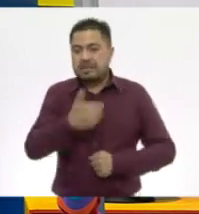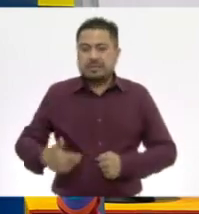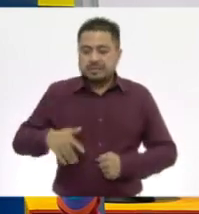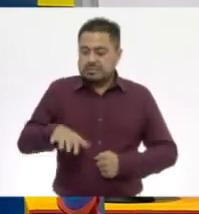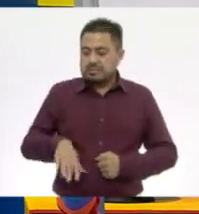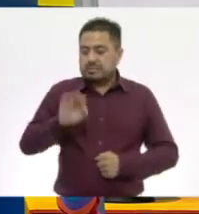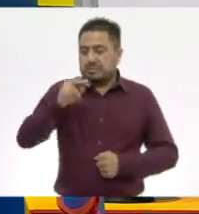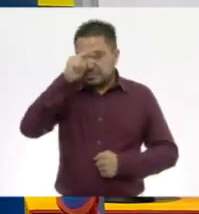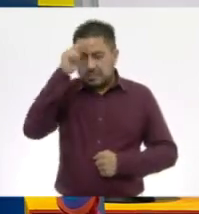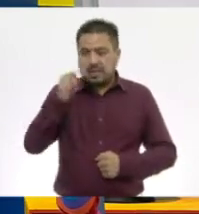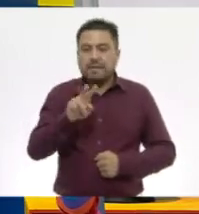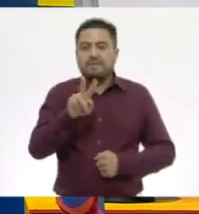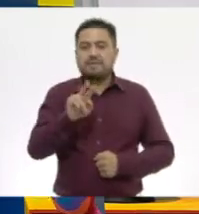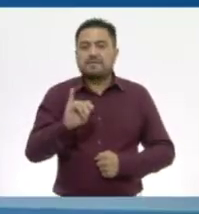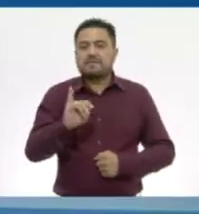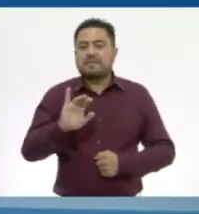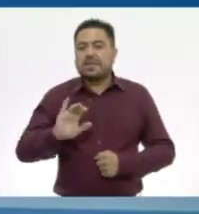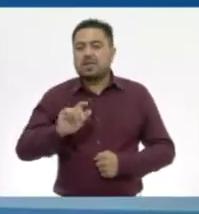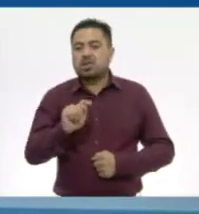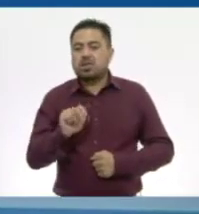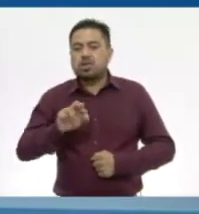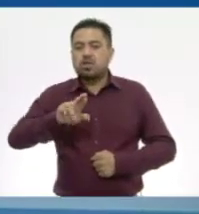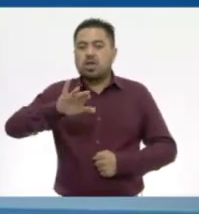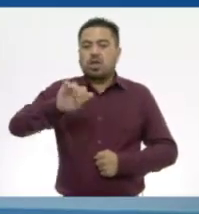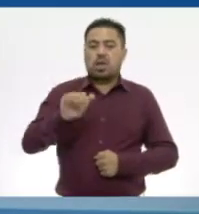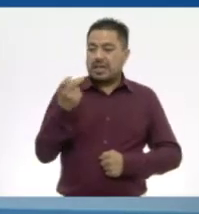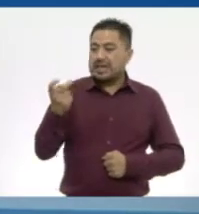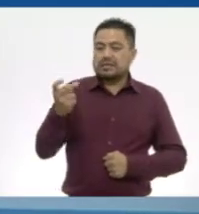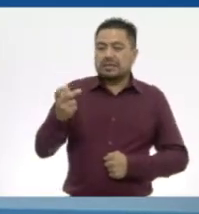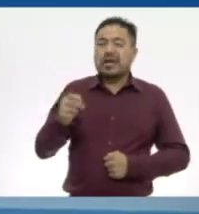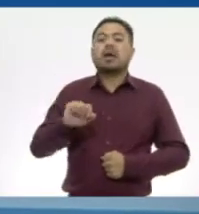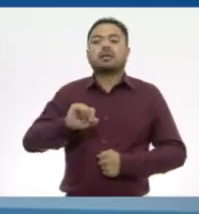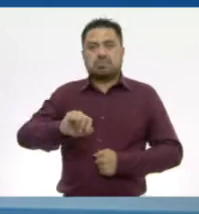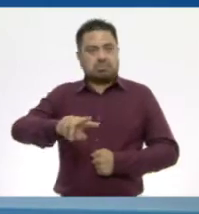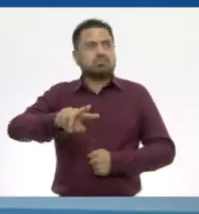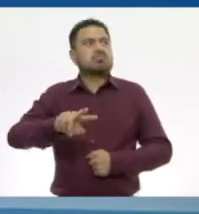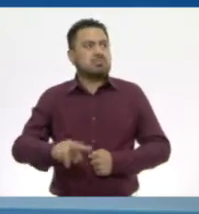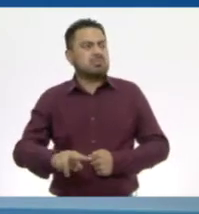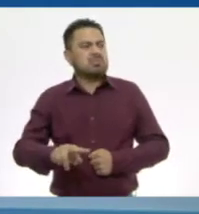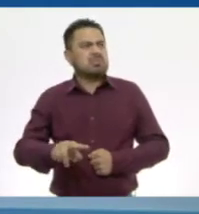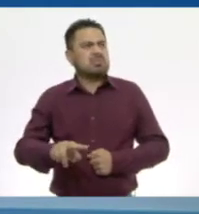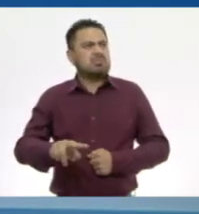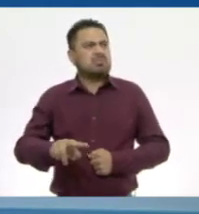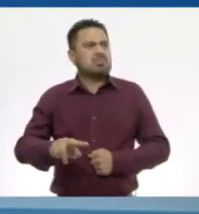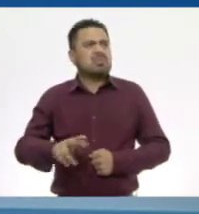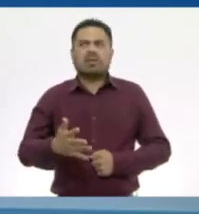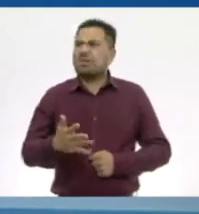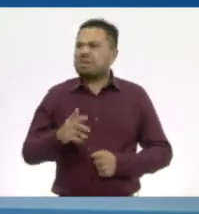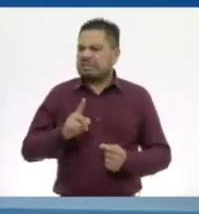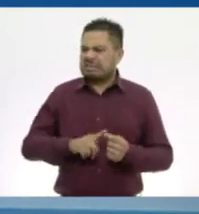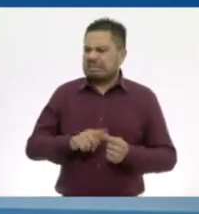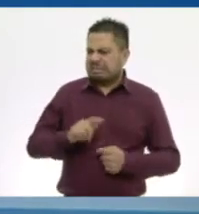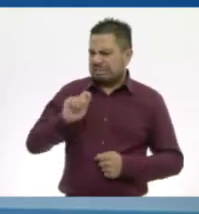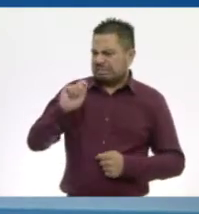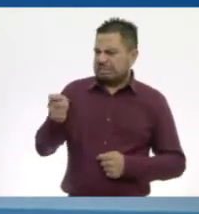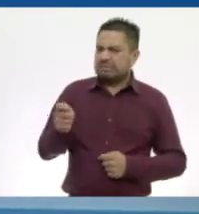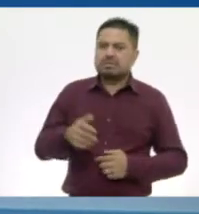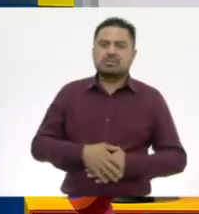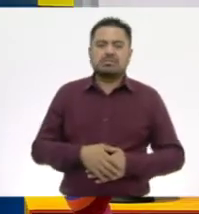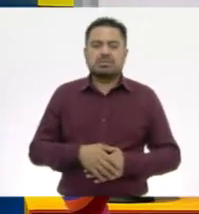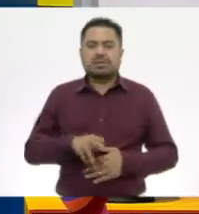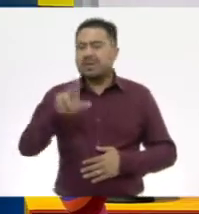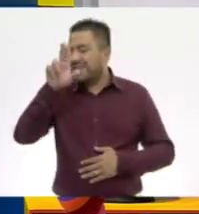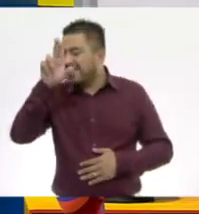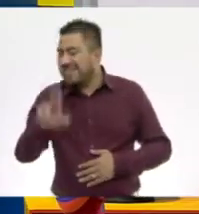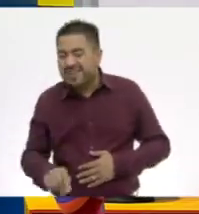México, Guadalupe Victoria. Sí, Guadalupe Victoria. ¿Y quién es ella? No,